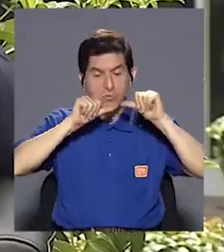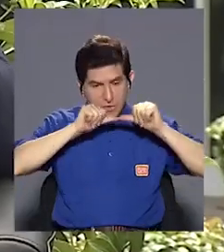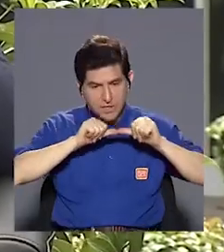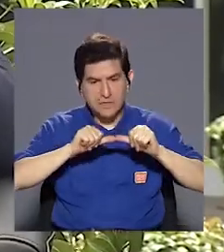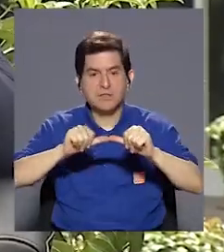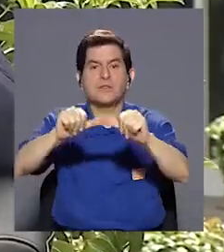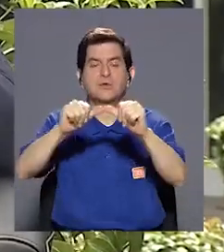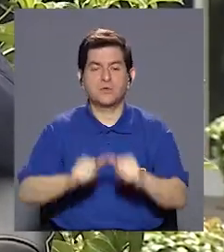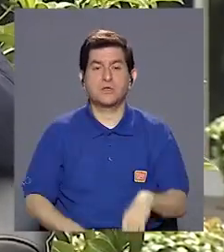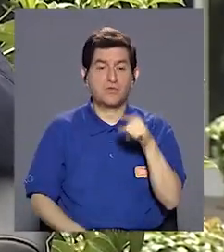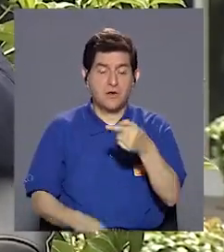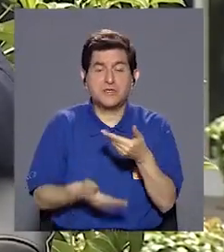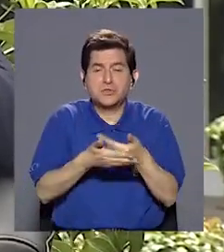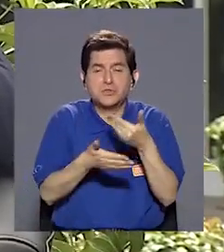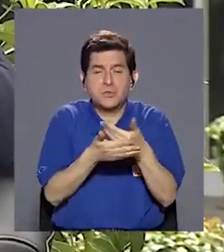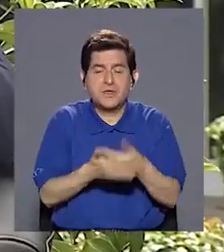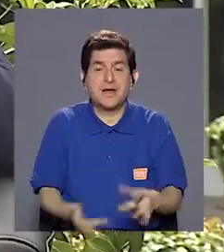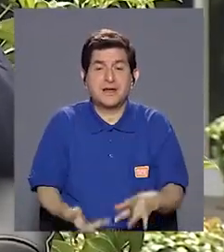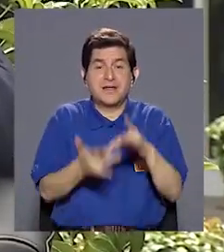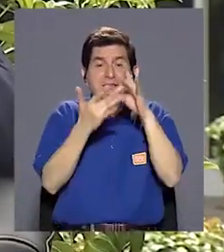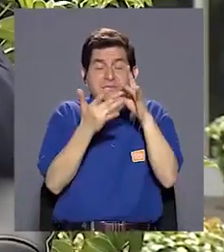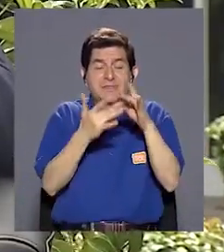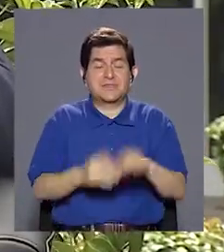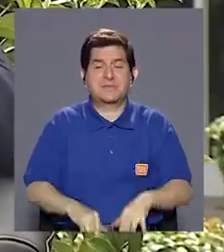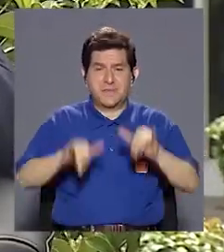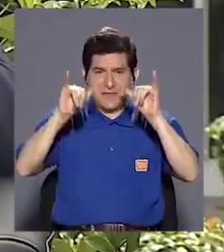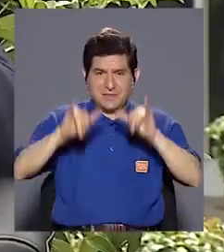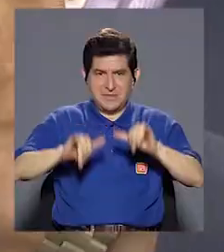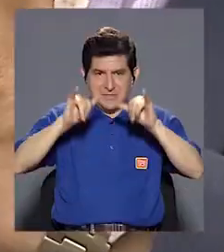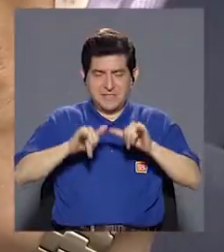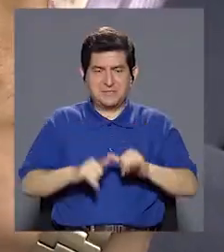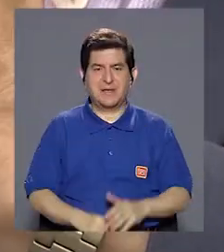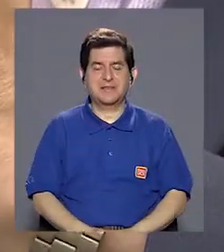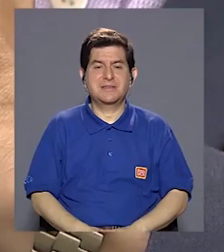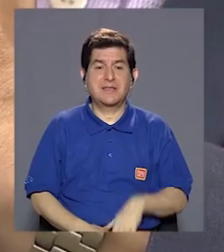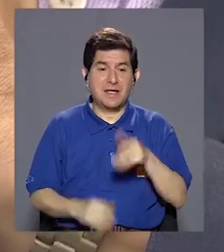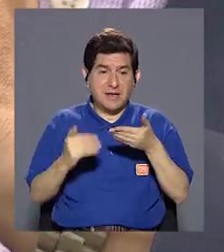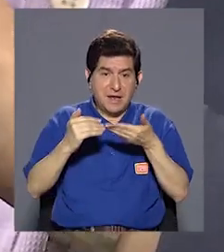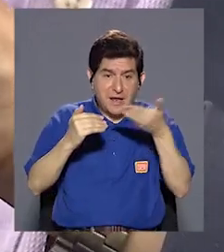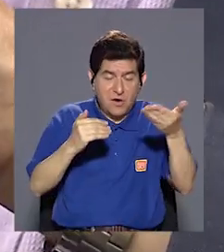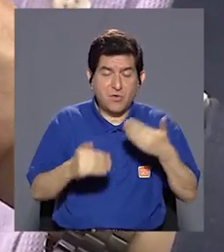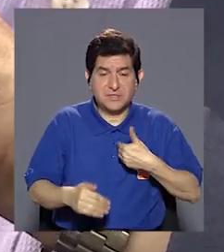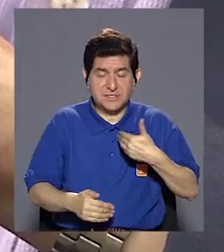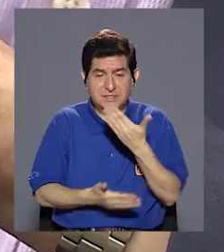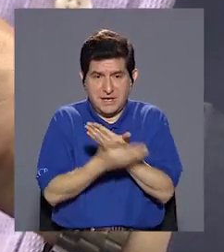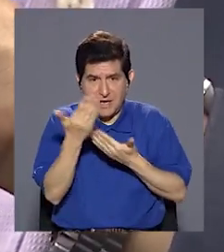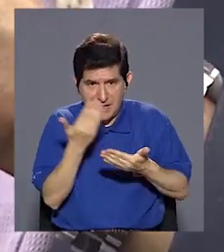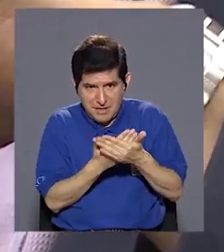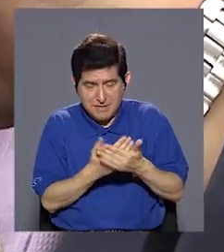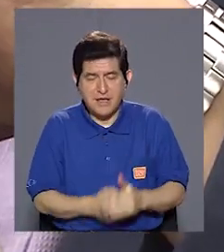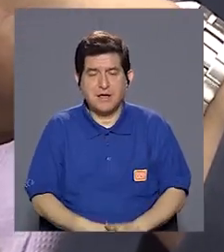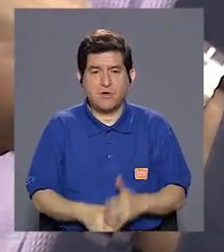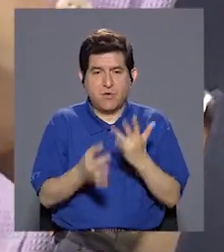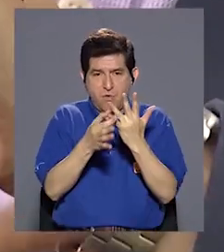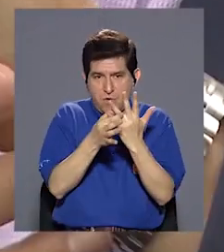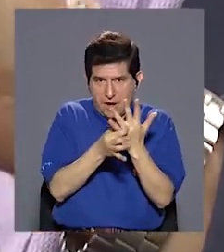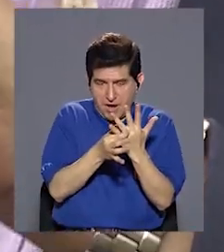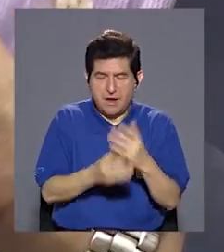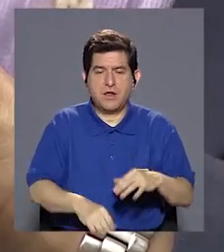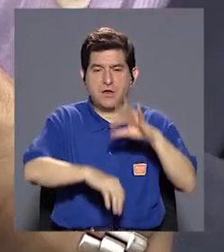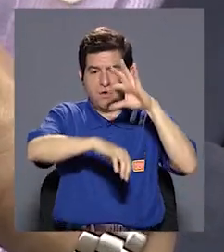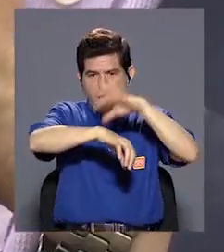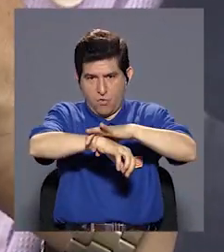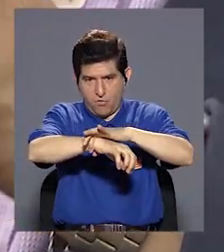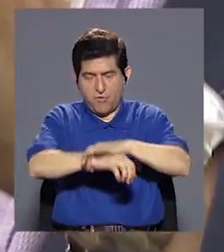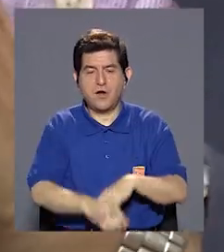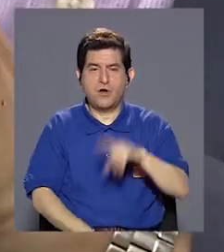más bien de vivir más tiempo si lo dejé con humedad, especialmente la humedad que se puede acumular entre los objetos que tengo yo en mis manos, ¿verdad?, los anillos o el